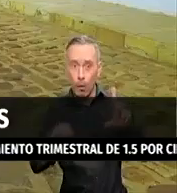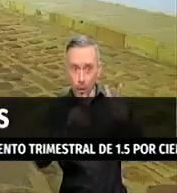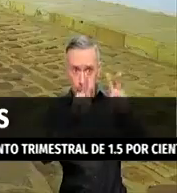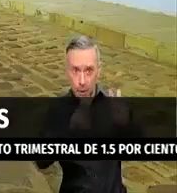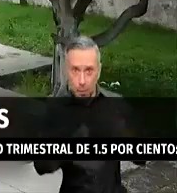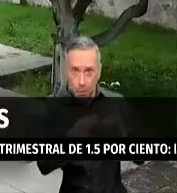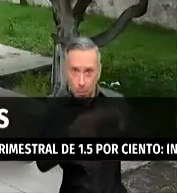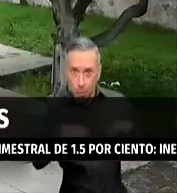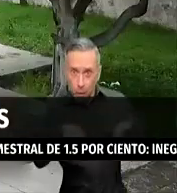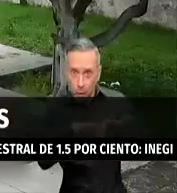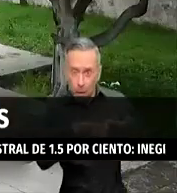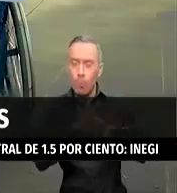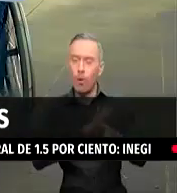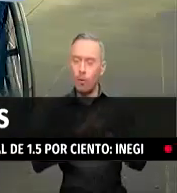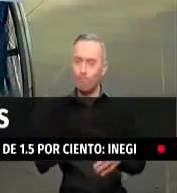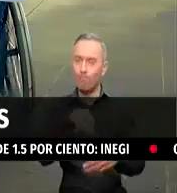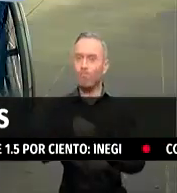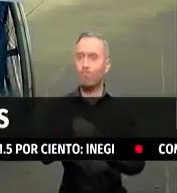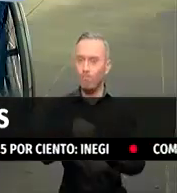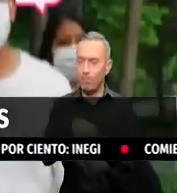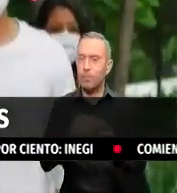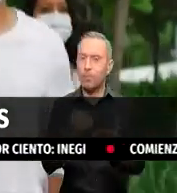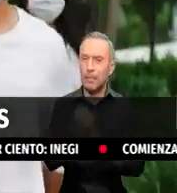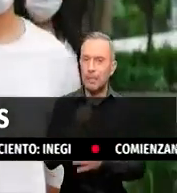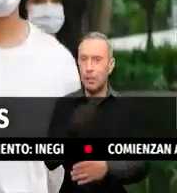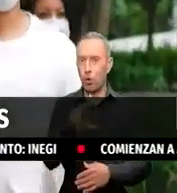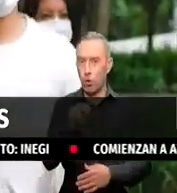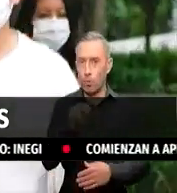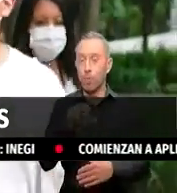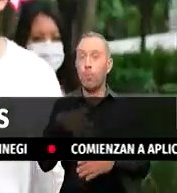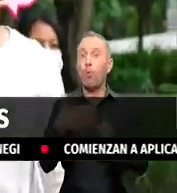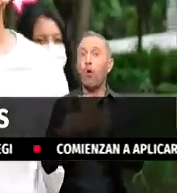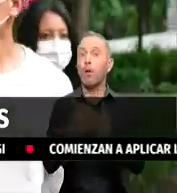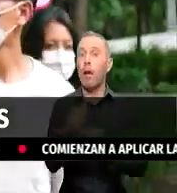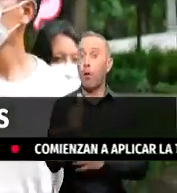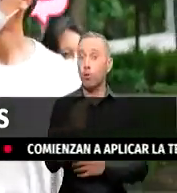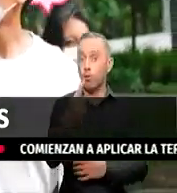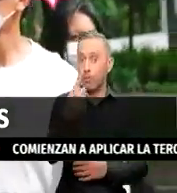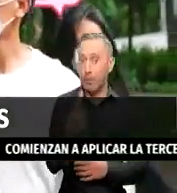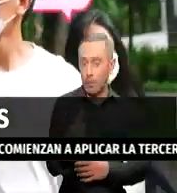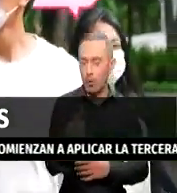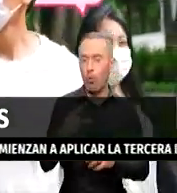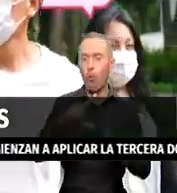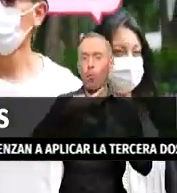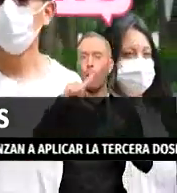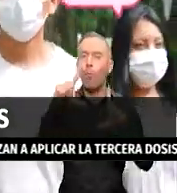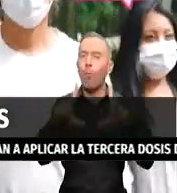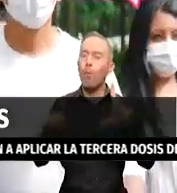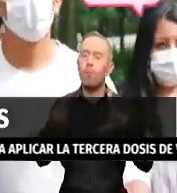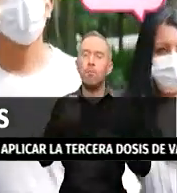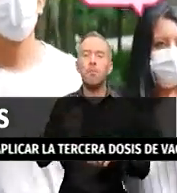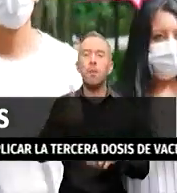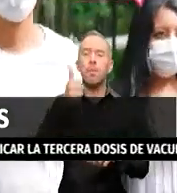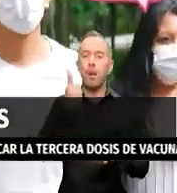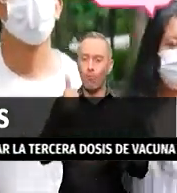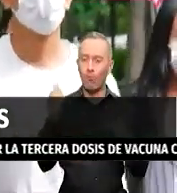hace solo el INE. La parte que nos toca, que es asegurarnos que